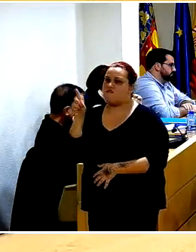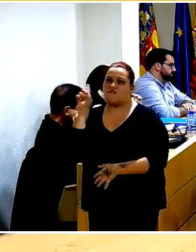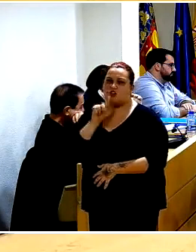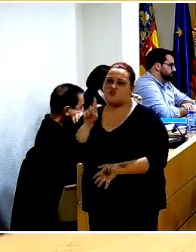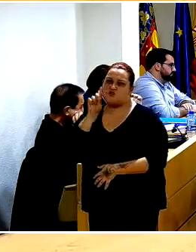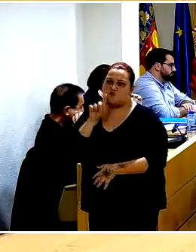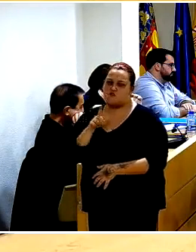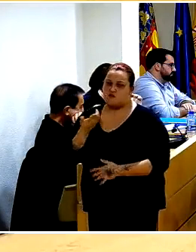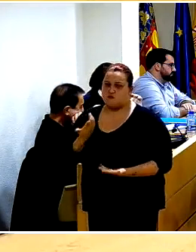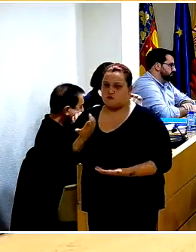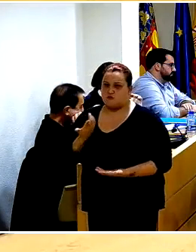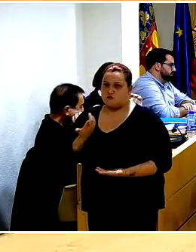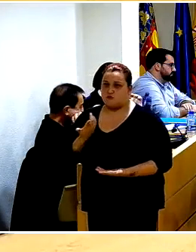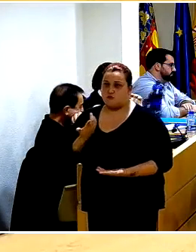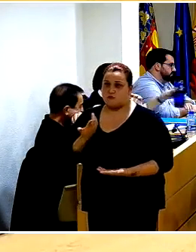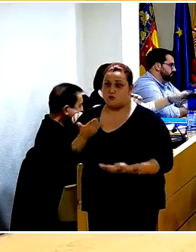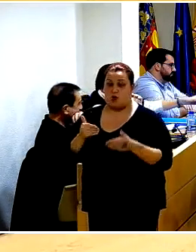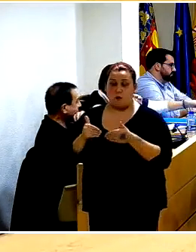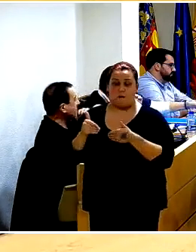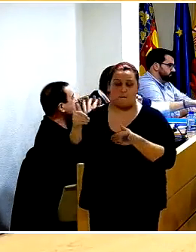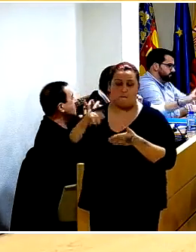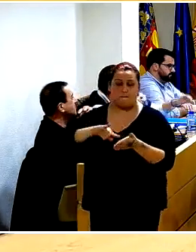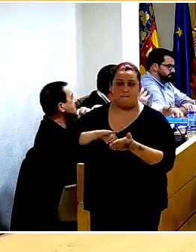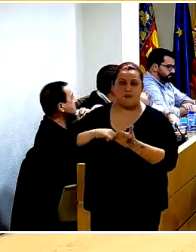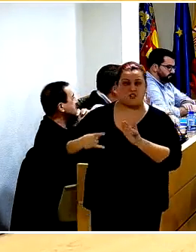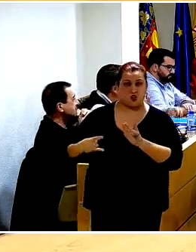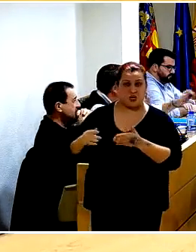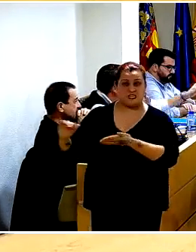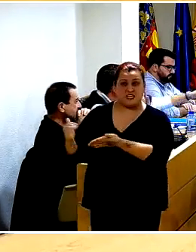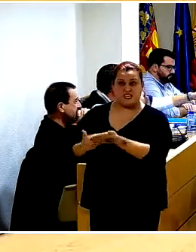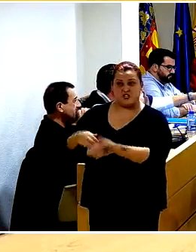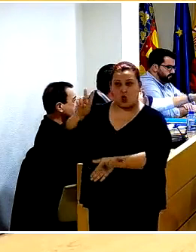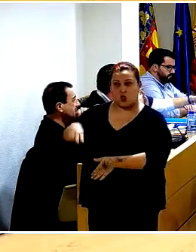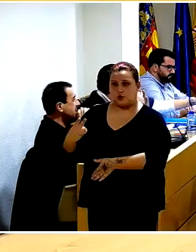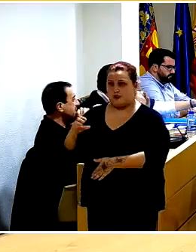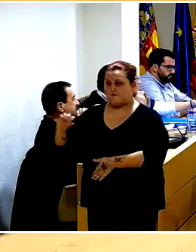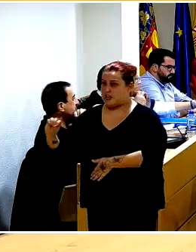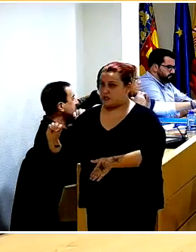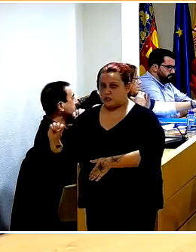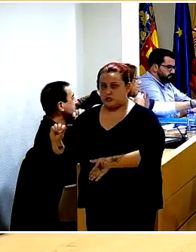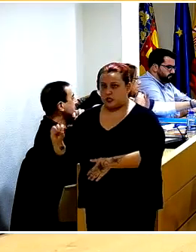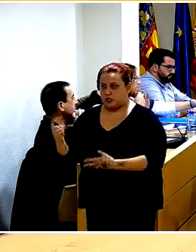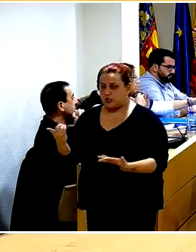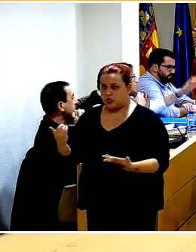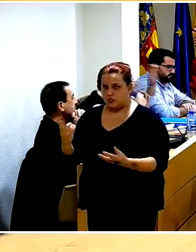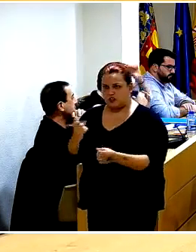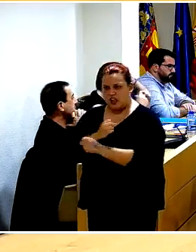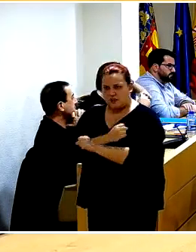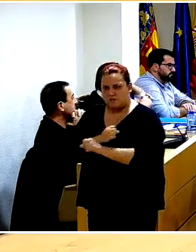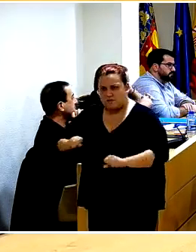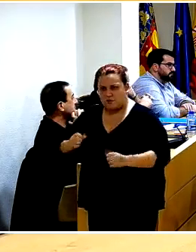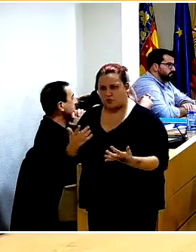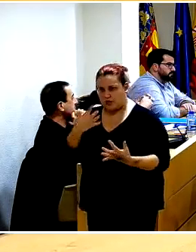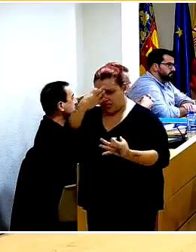decir, las previsiones que contiene para los ingresos del año 2020 no cuadran en modo alguno con lo que van a ser